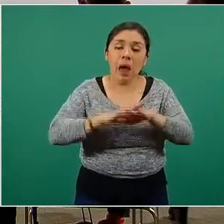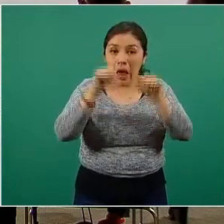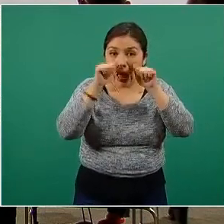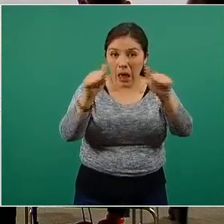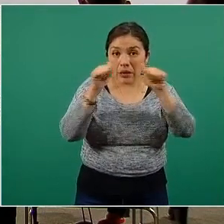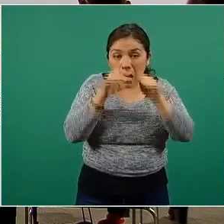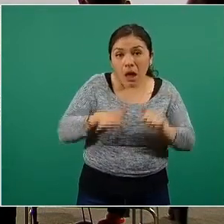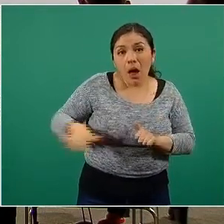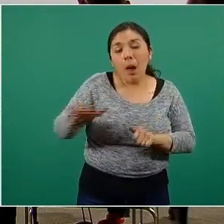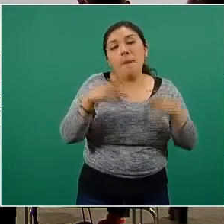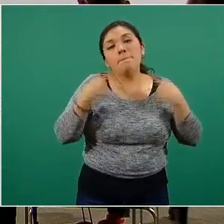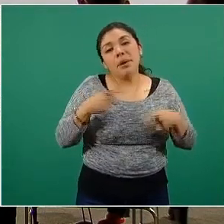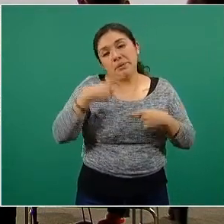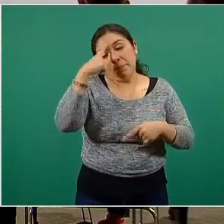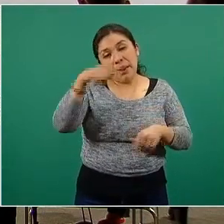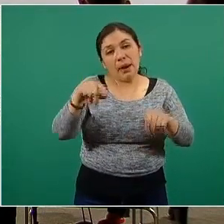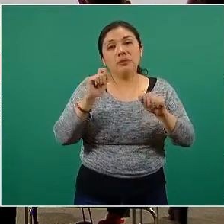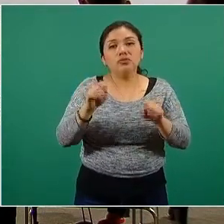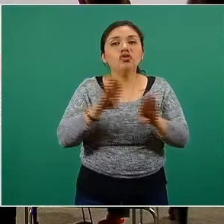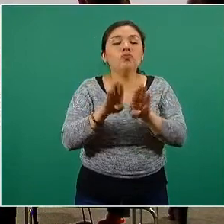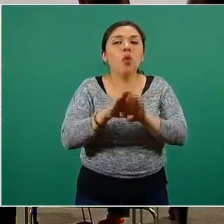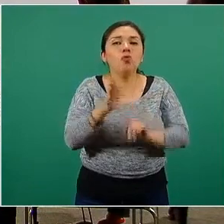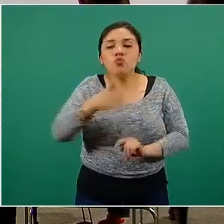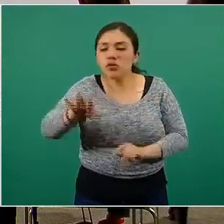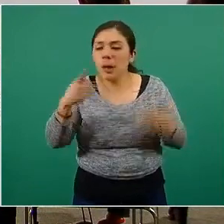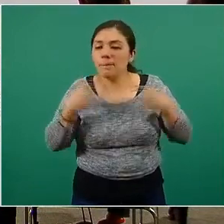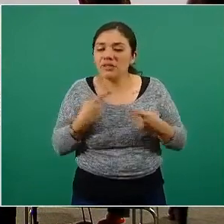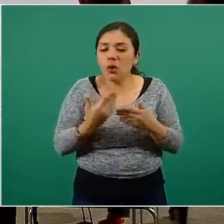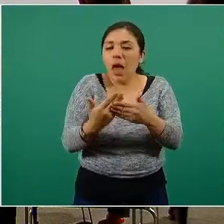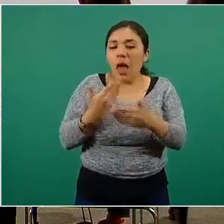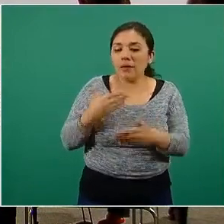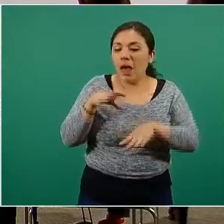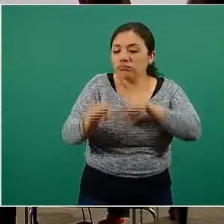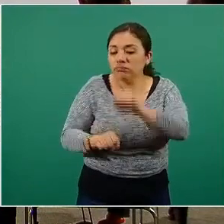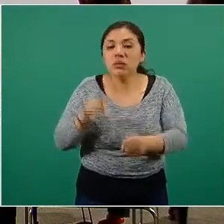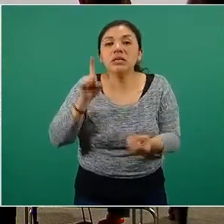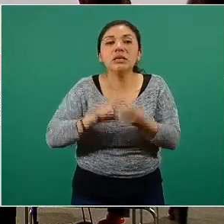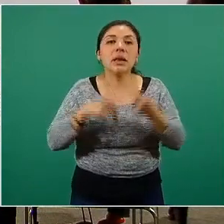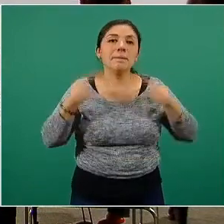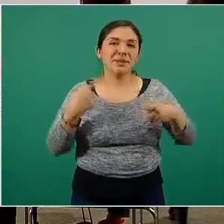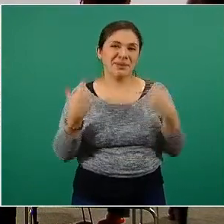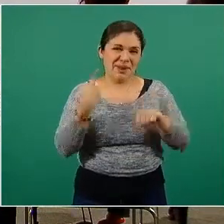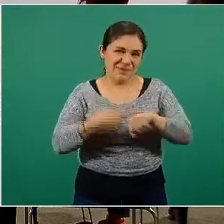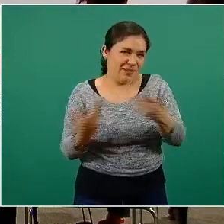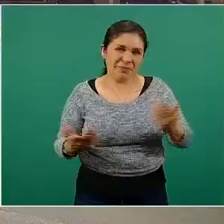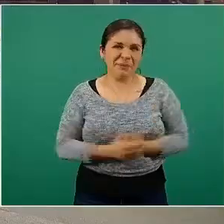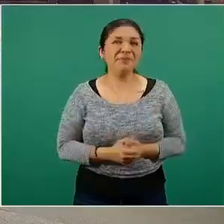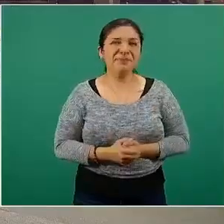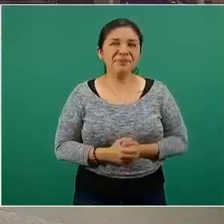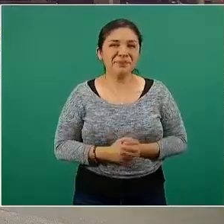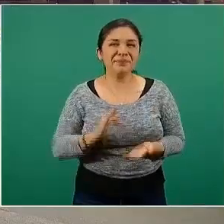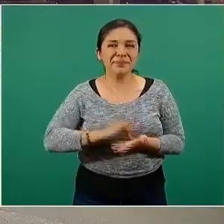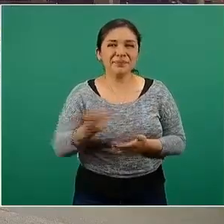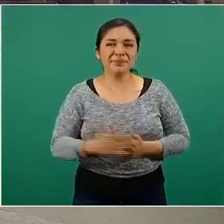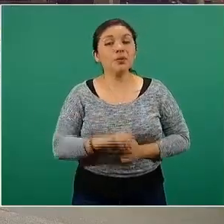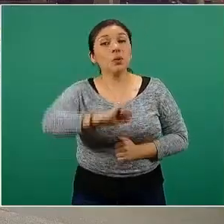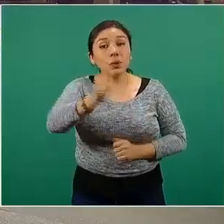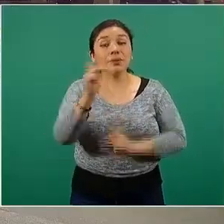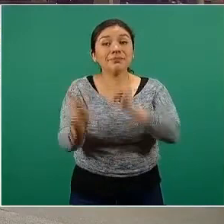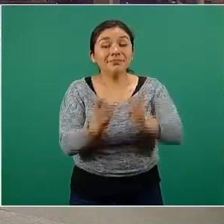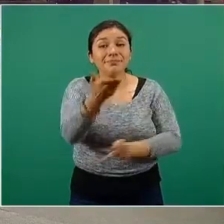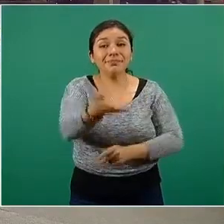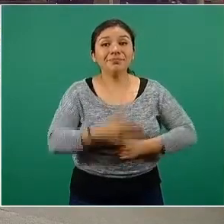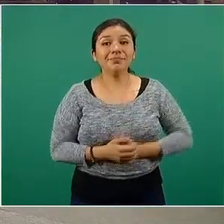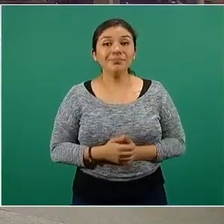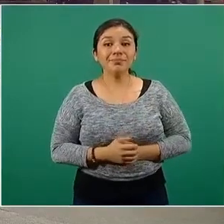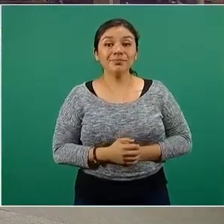comunitario para el seguimiento temprano de los casos y el rastreo de contactos. Muchísimas gracias, doctor. Siguiente pregunta, por favor,